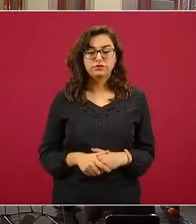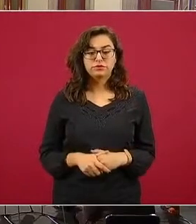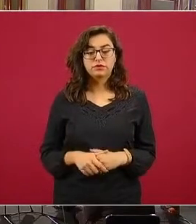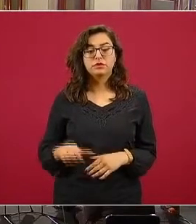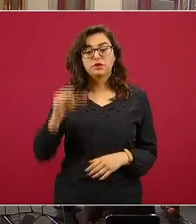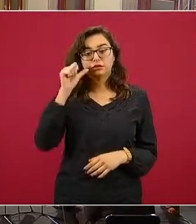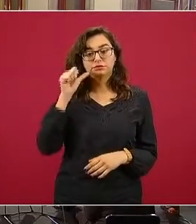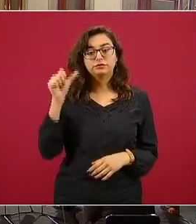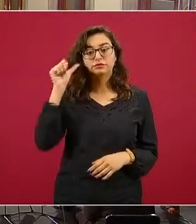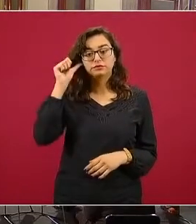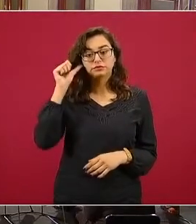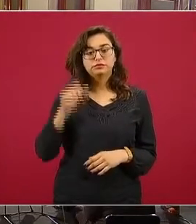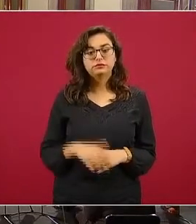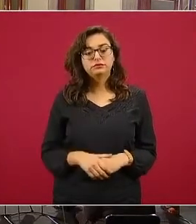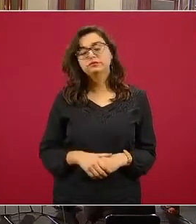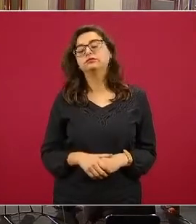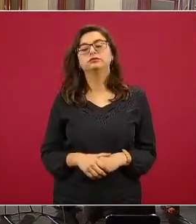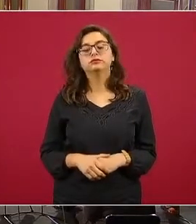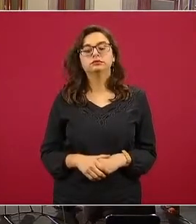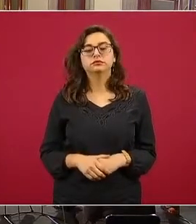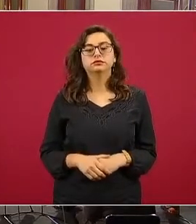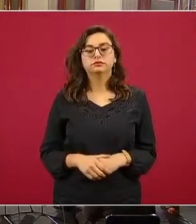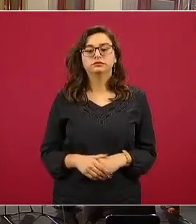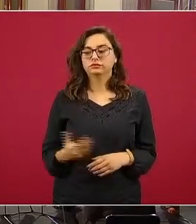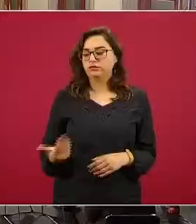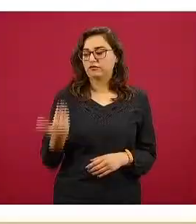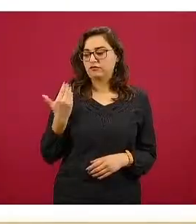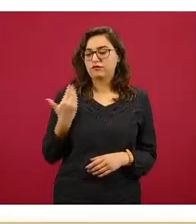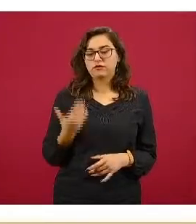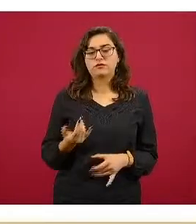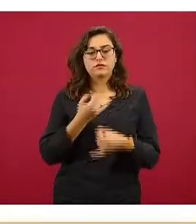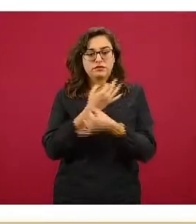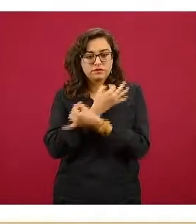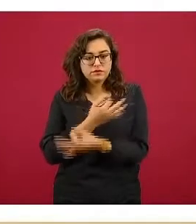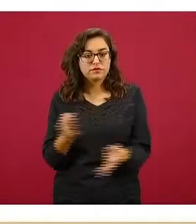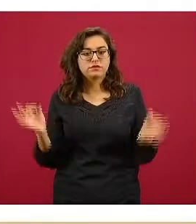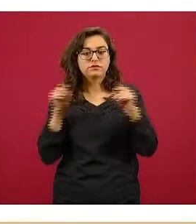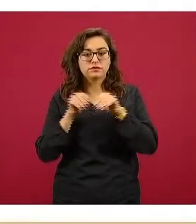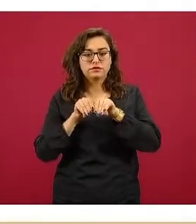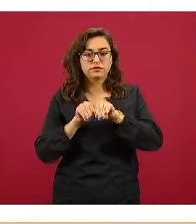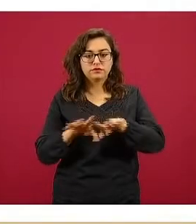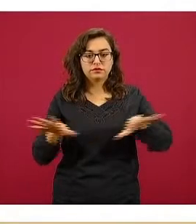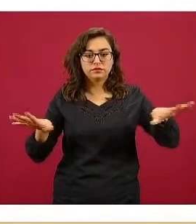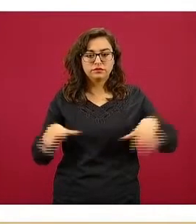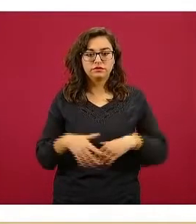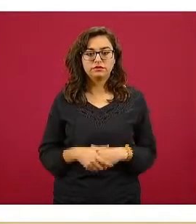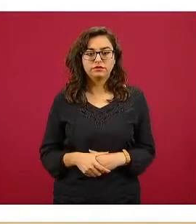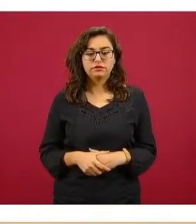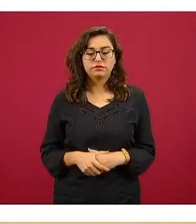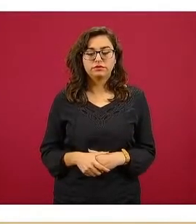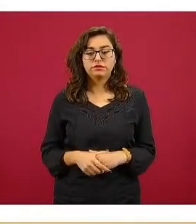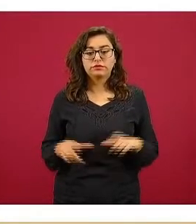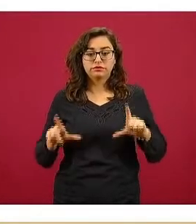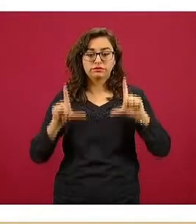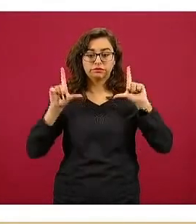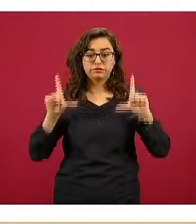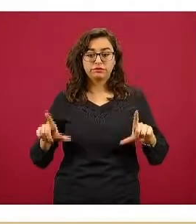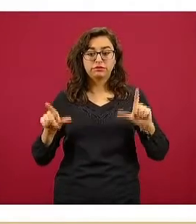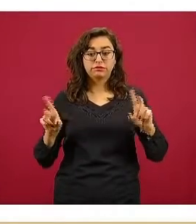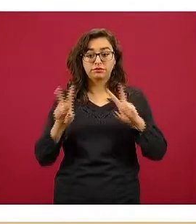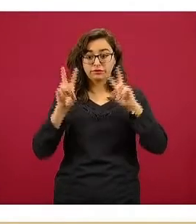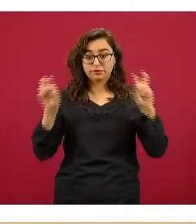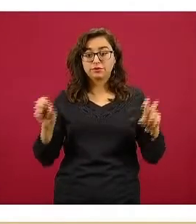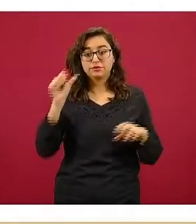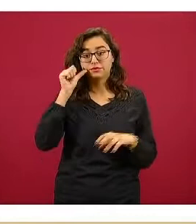de ayer publicamos la última actualización de este aviso, un poco enmarcada en esta situación que vemos en donde en el